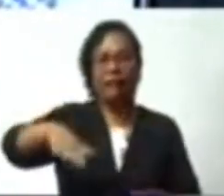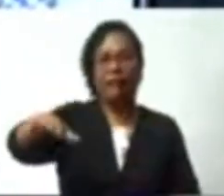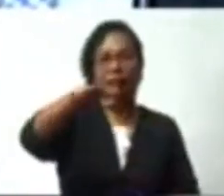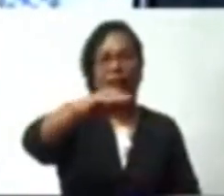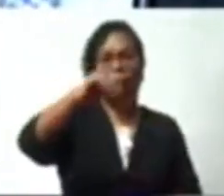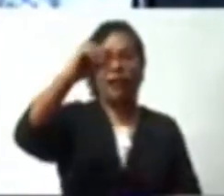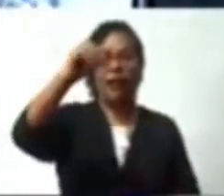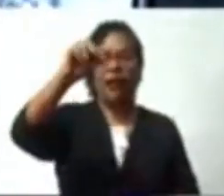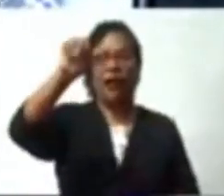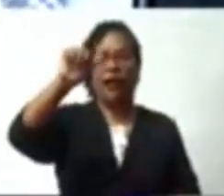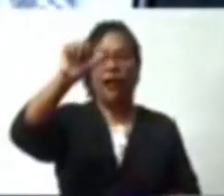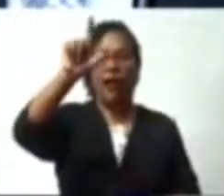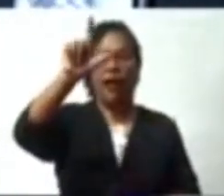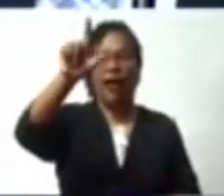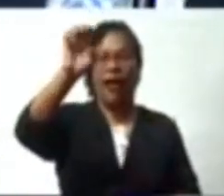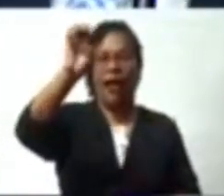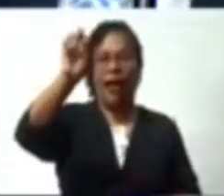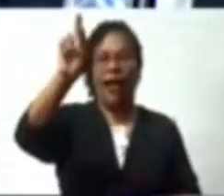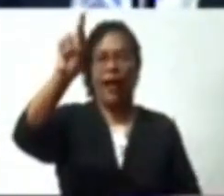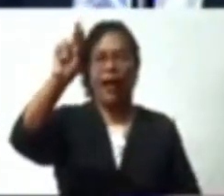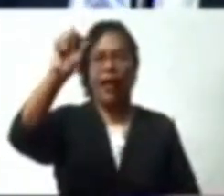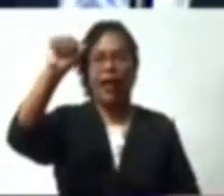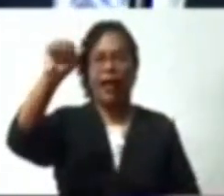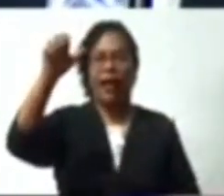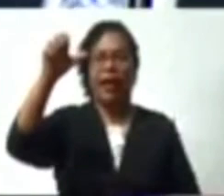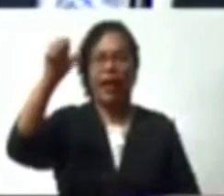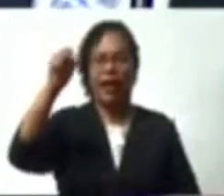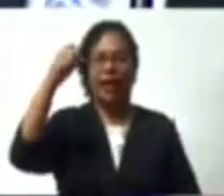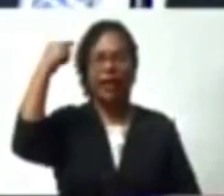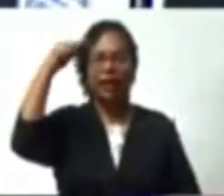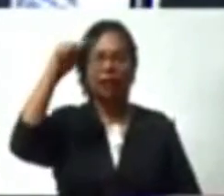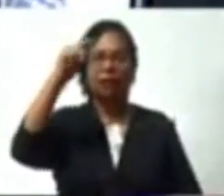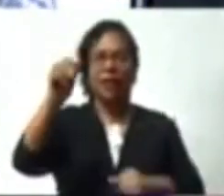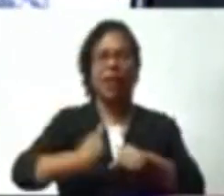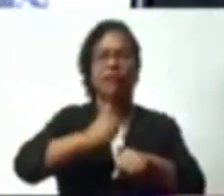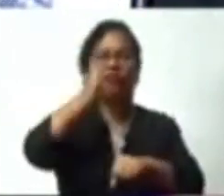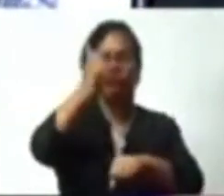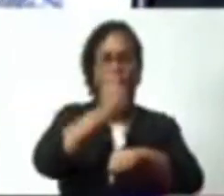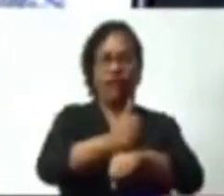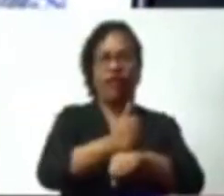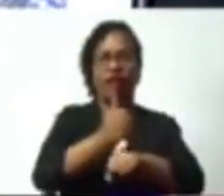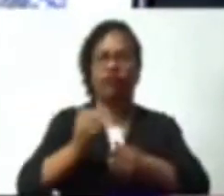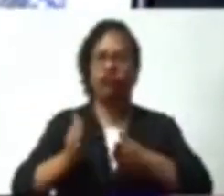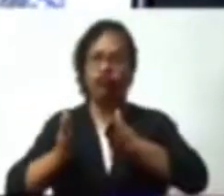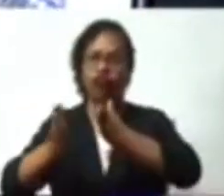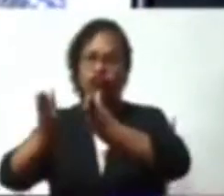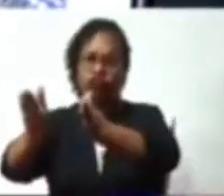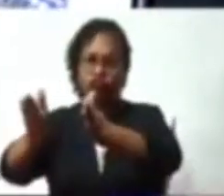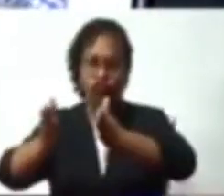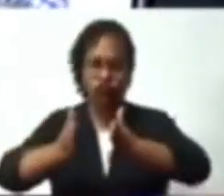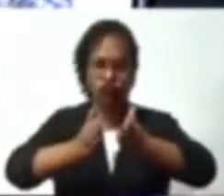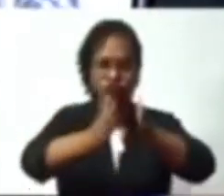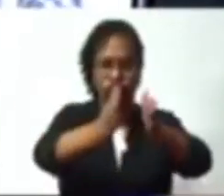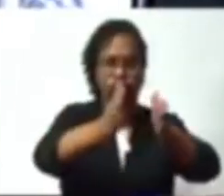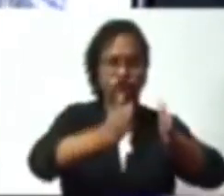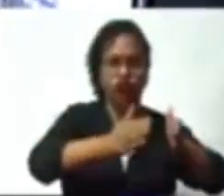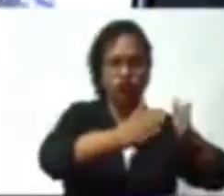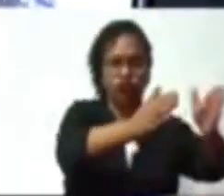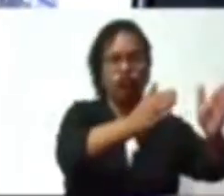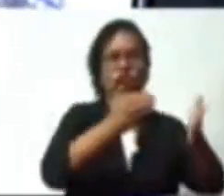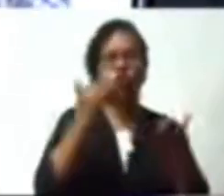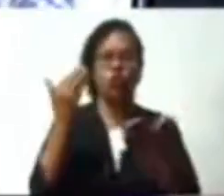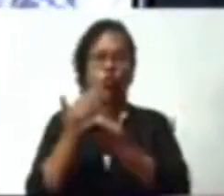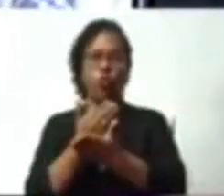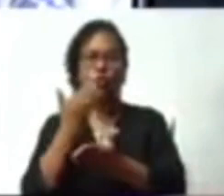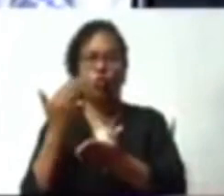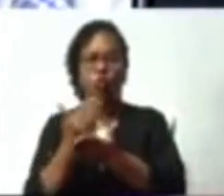Galeras y la instalación de las soluciones sanitarias y aguas residuales del casco